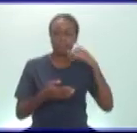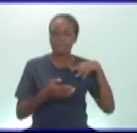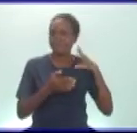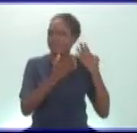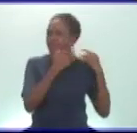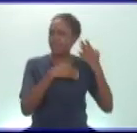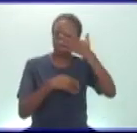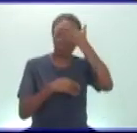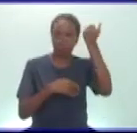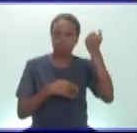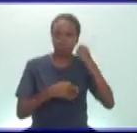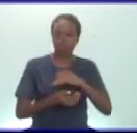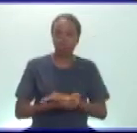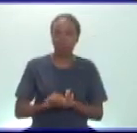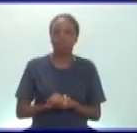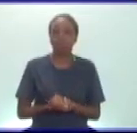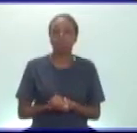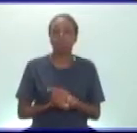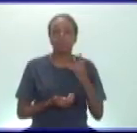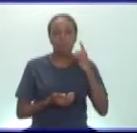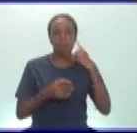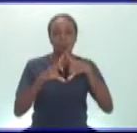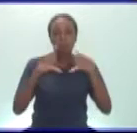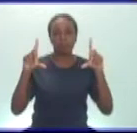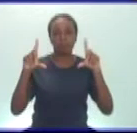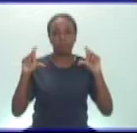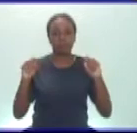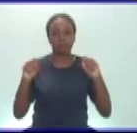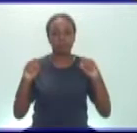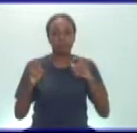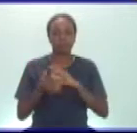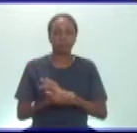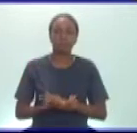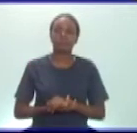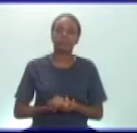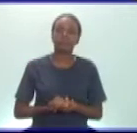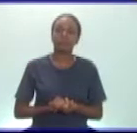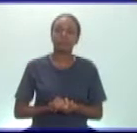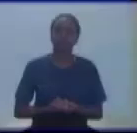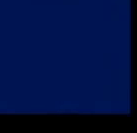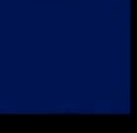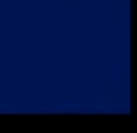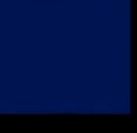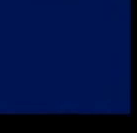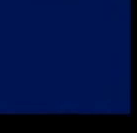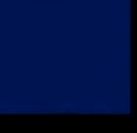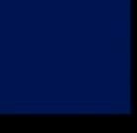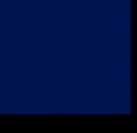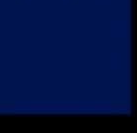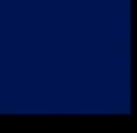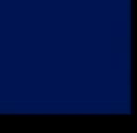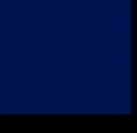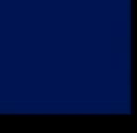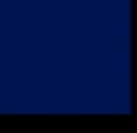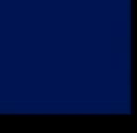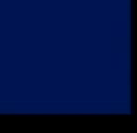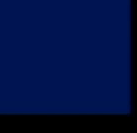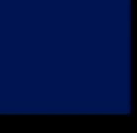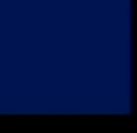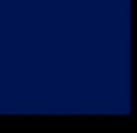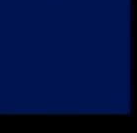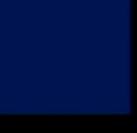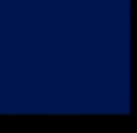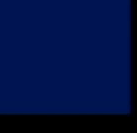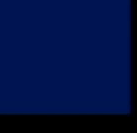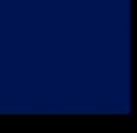olvidados. Vamos a ver el texto entonces y vamos a leerlo detenidamente. El poeta ciego supo ver la gran ciudad que ya no